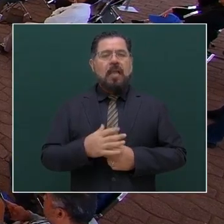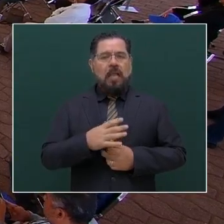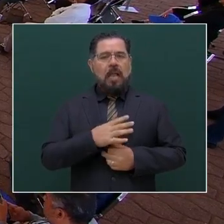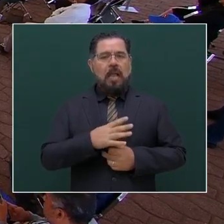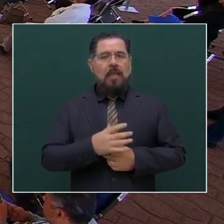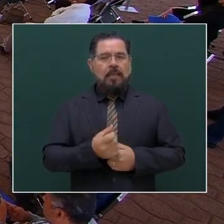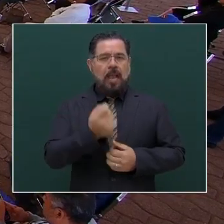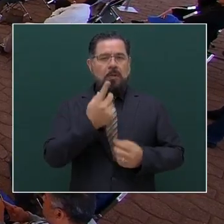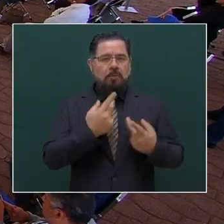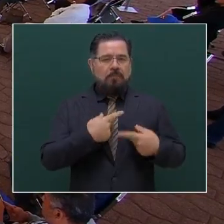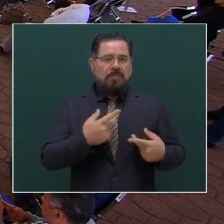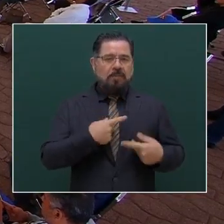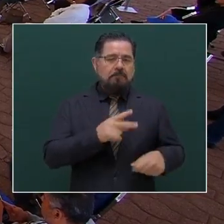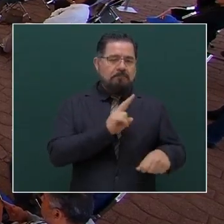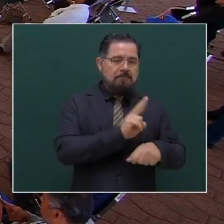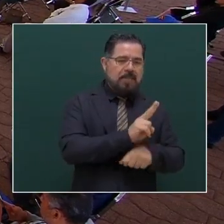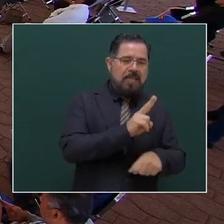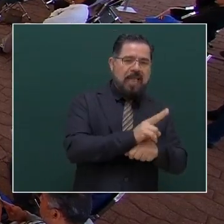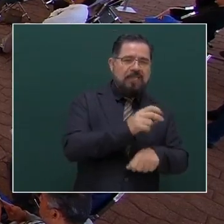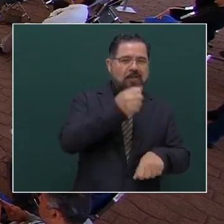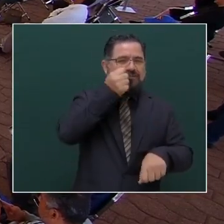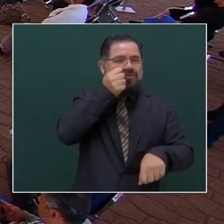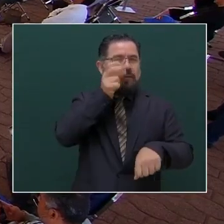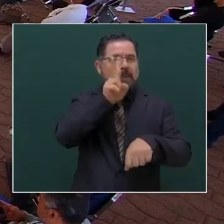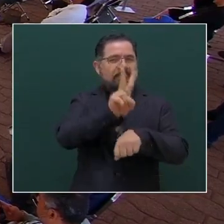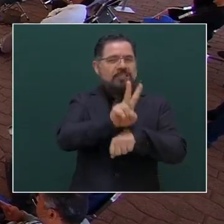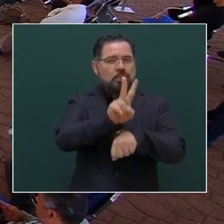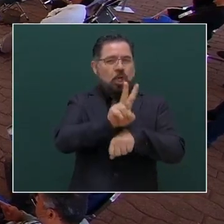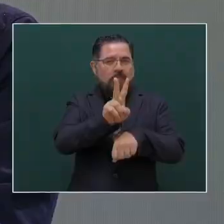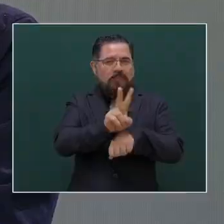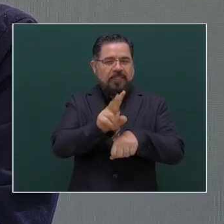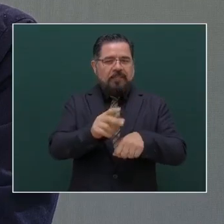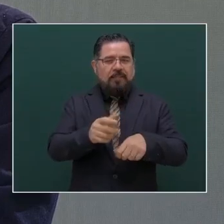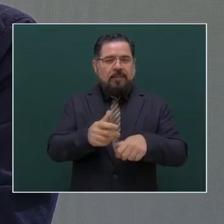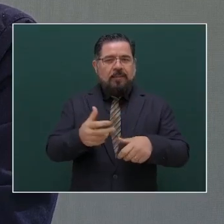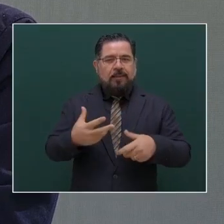vigilantes, supervisores, tienen un nombre, los de vía pública,